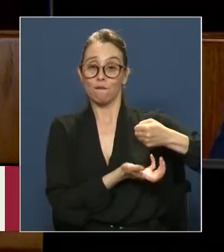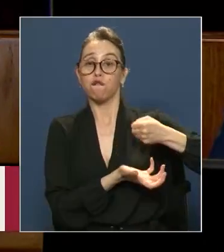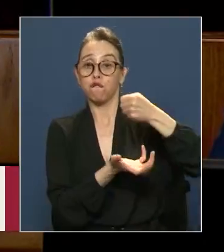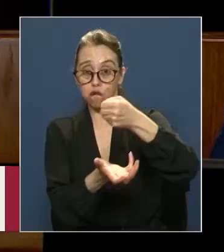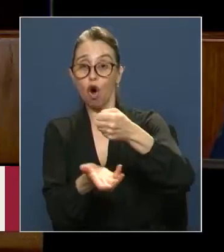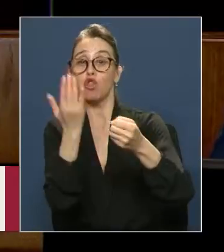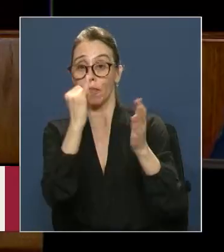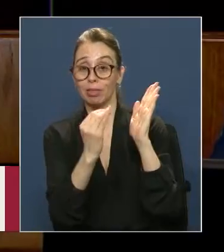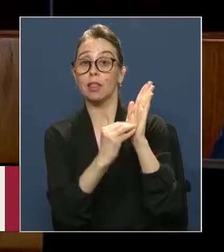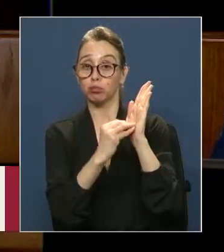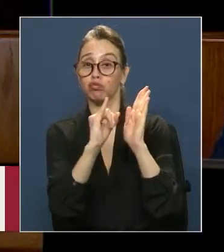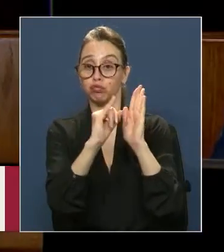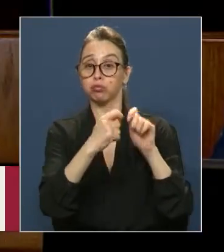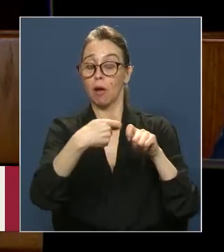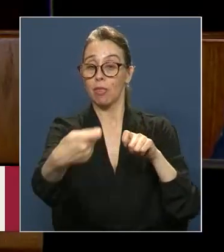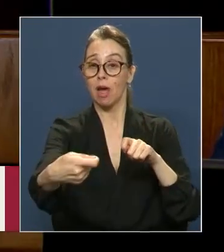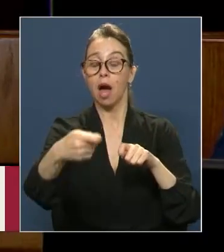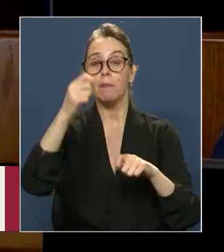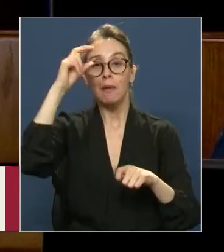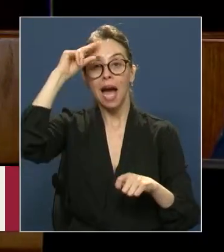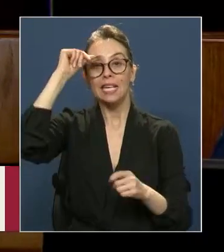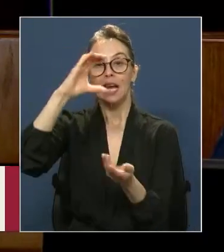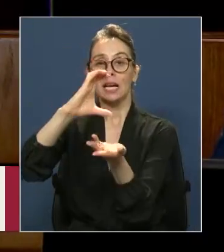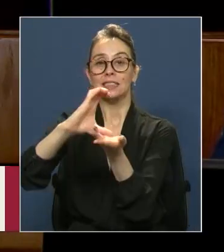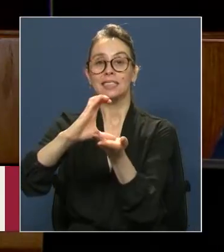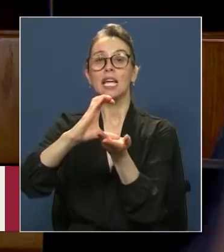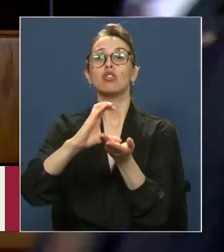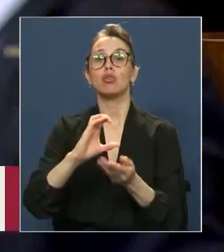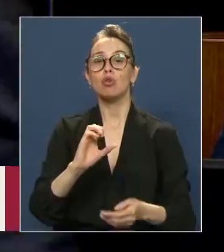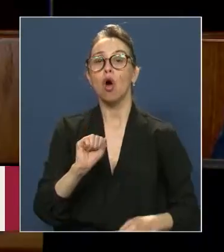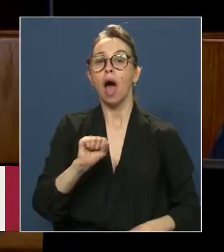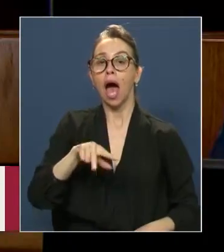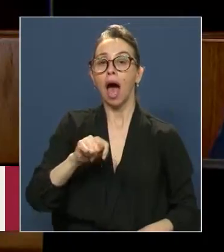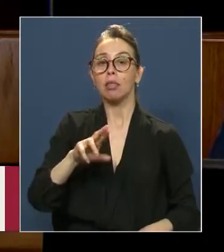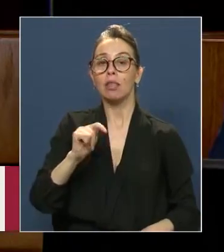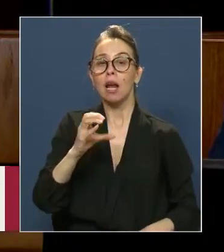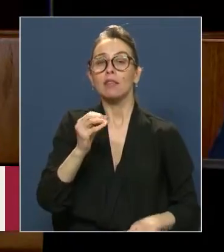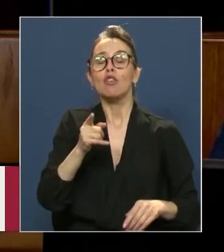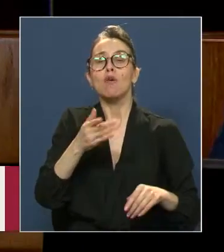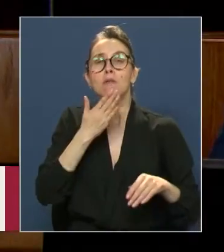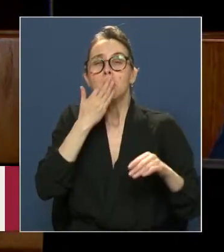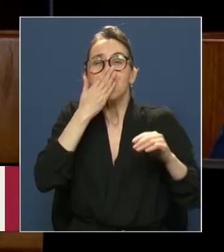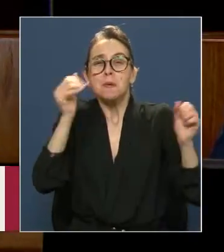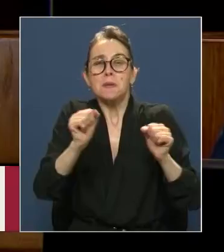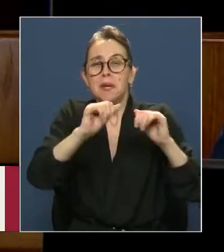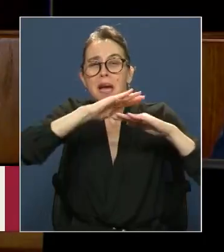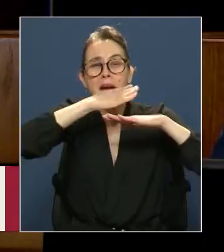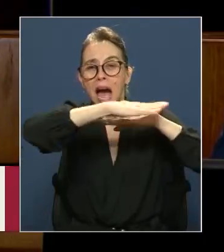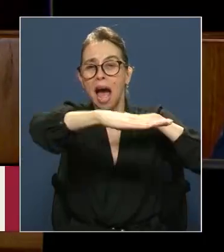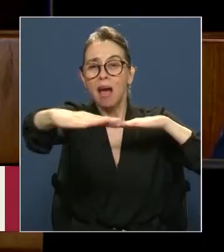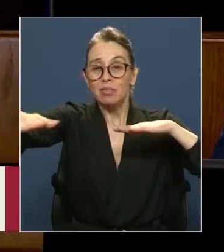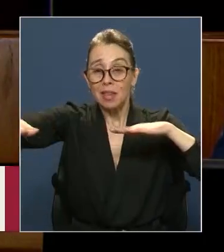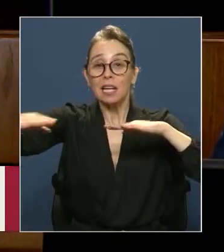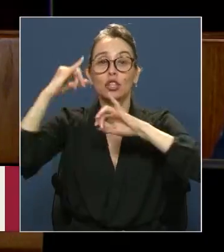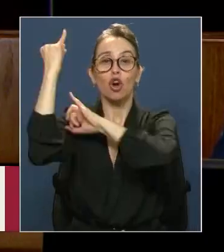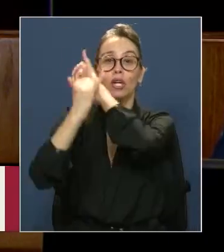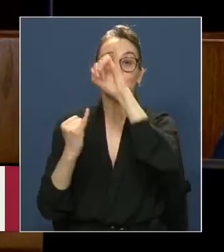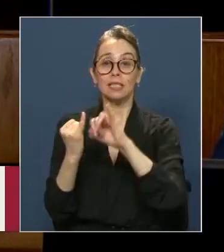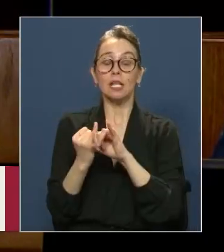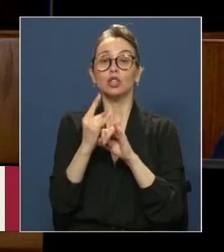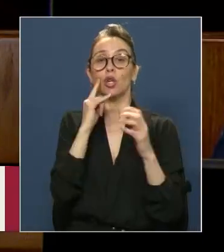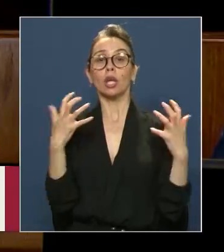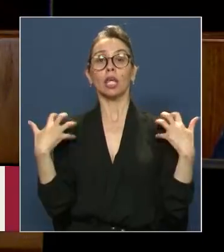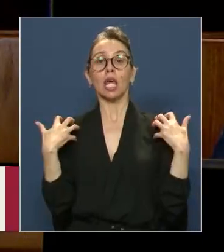estaban destinados a la creación del Centro Antártico Internacional, que iba a ser liderado por la Universidad de Magallanes,